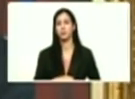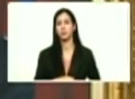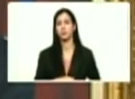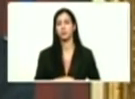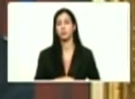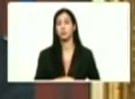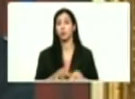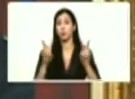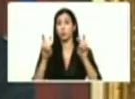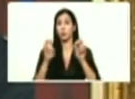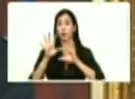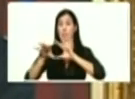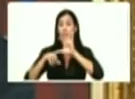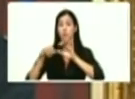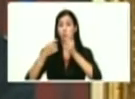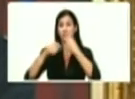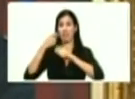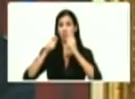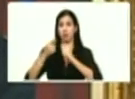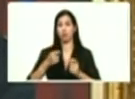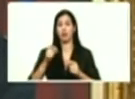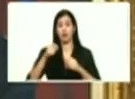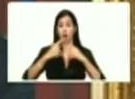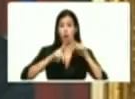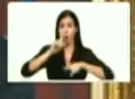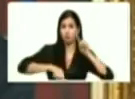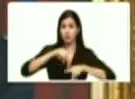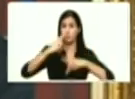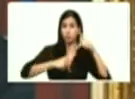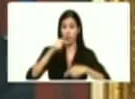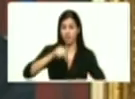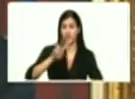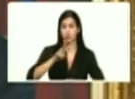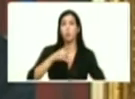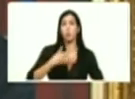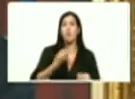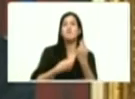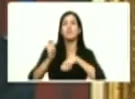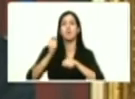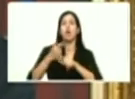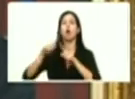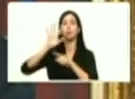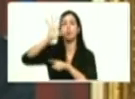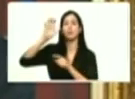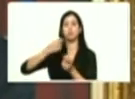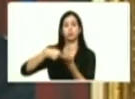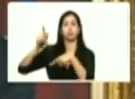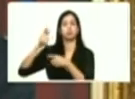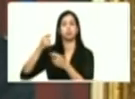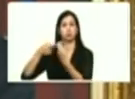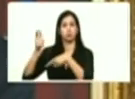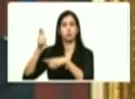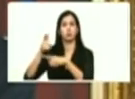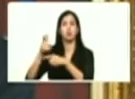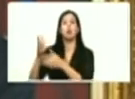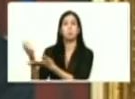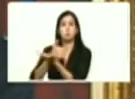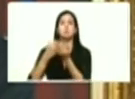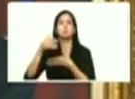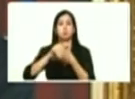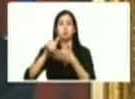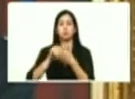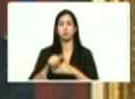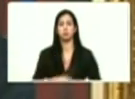las nuevas exportaciones que tendrán que establecerse ya cuando ya no sean tan nuevas en las